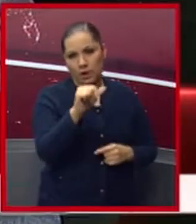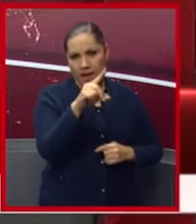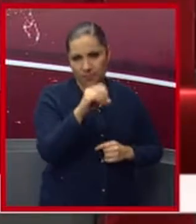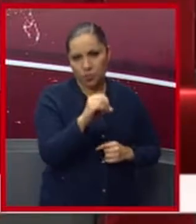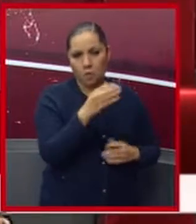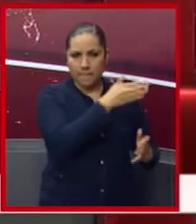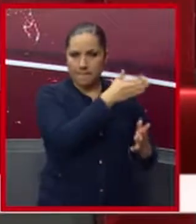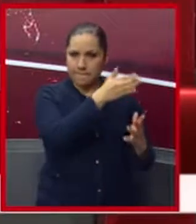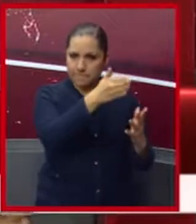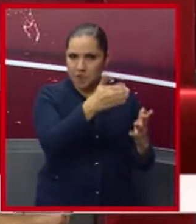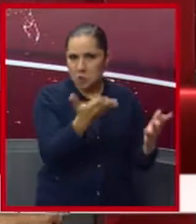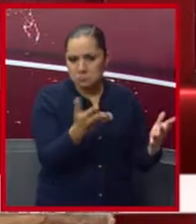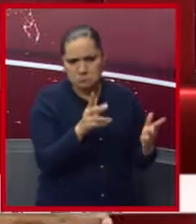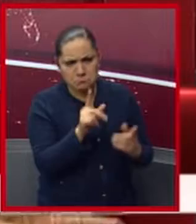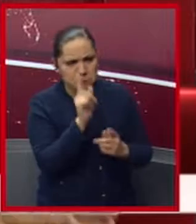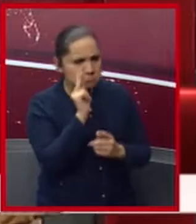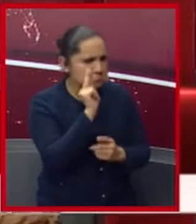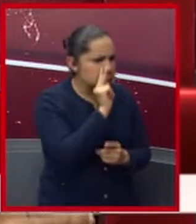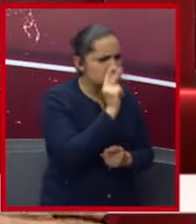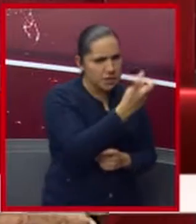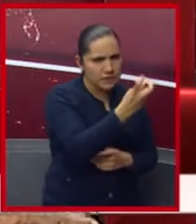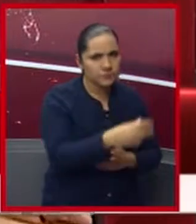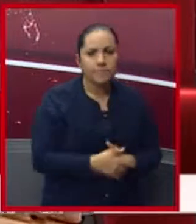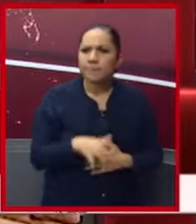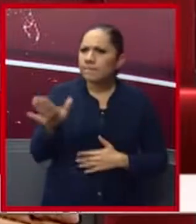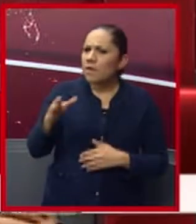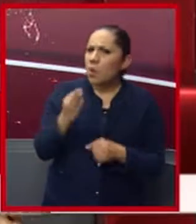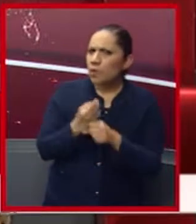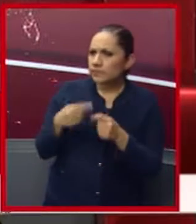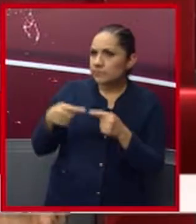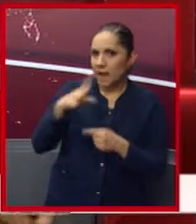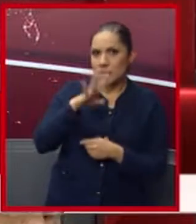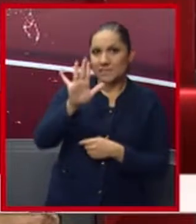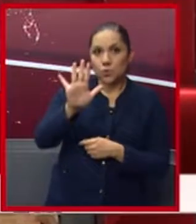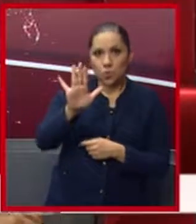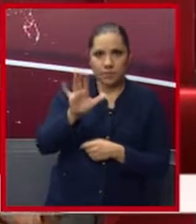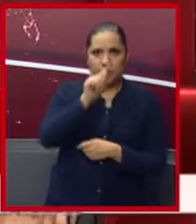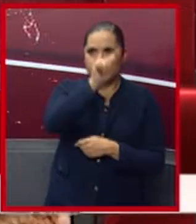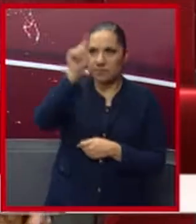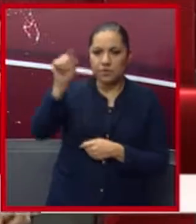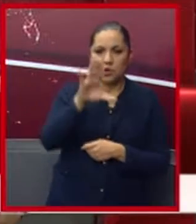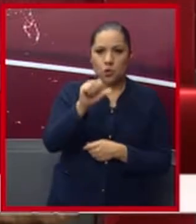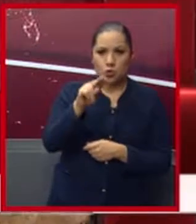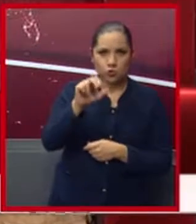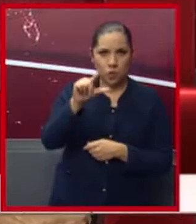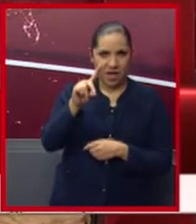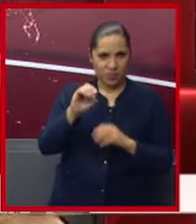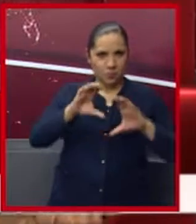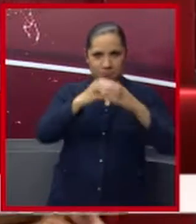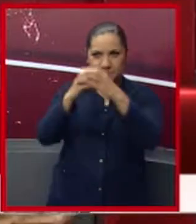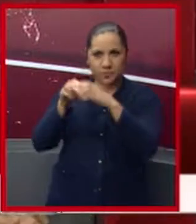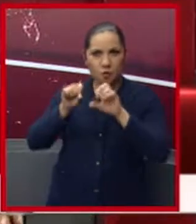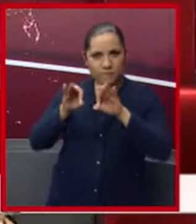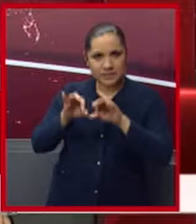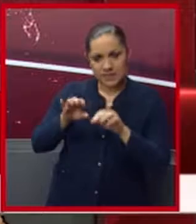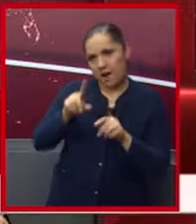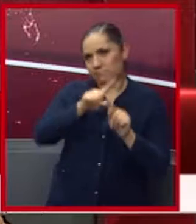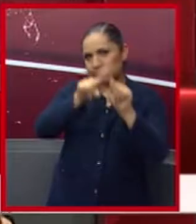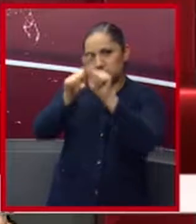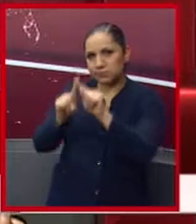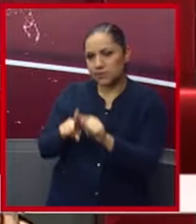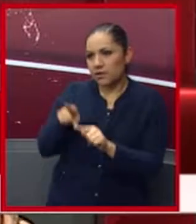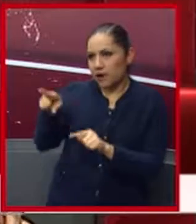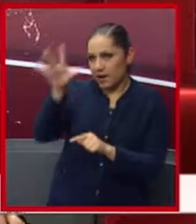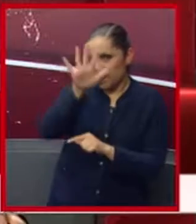es lo que se está proyectando? Pues hay 50 consulados en el país. ¿Ustedes qué están proyectando en este trabajo que están realizando,